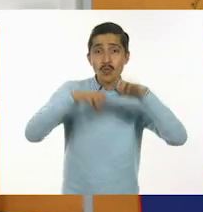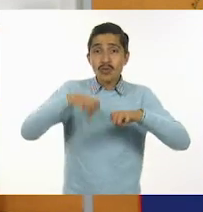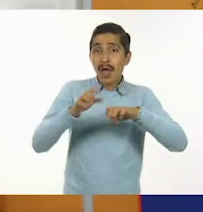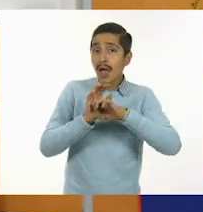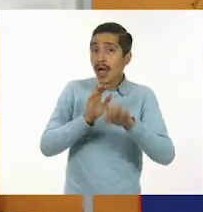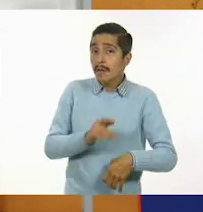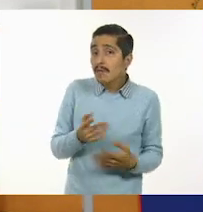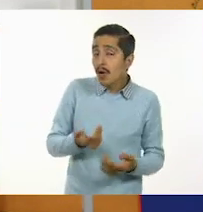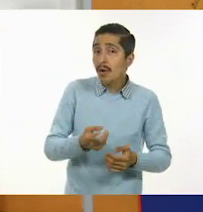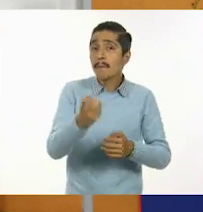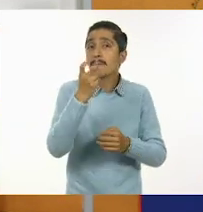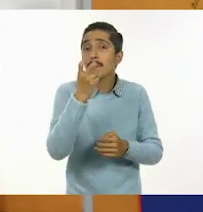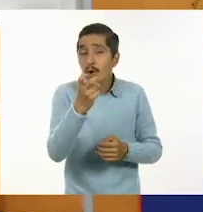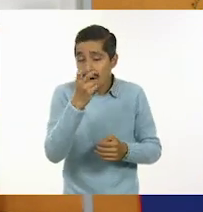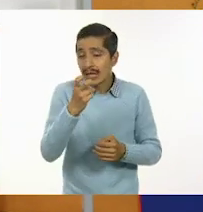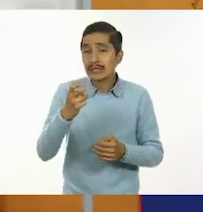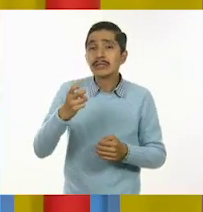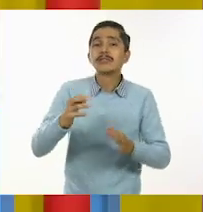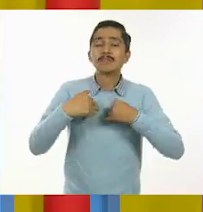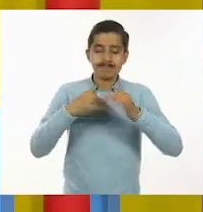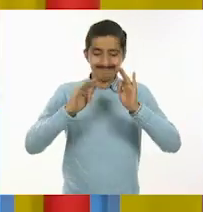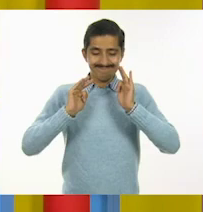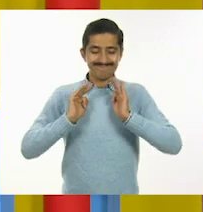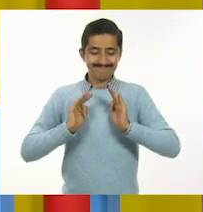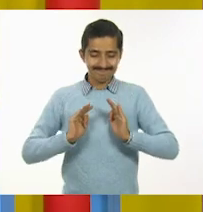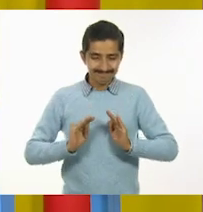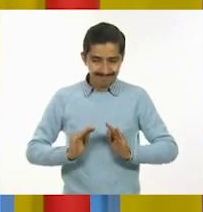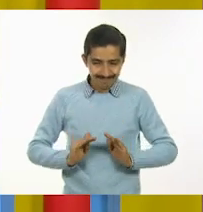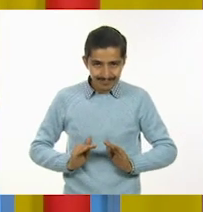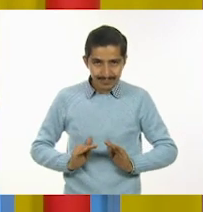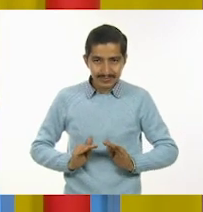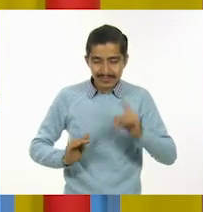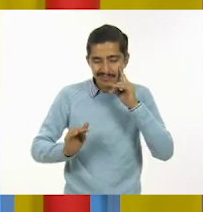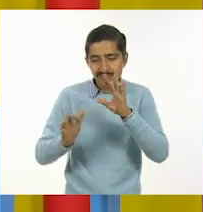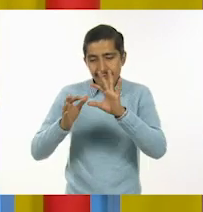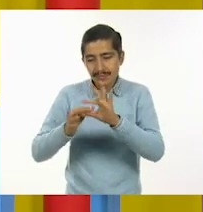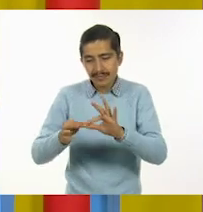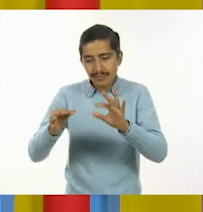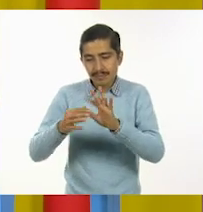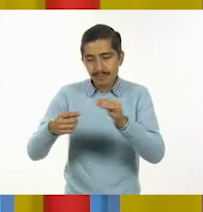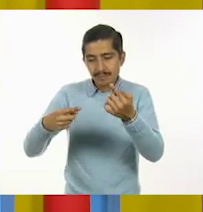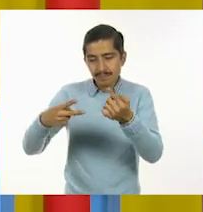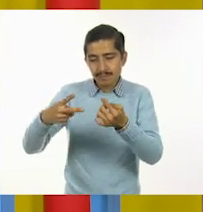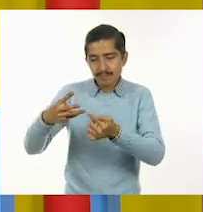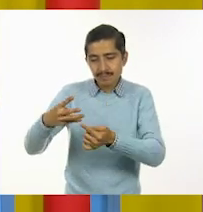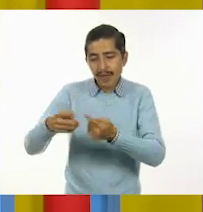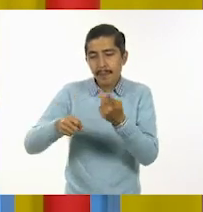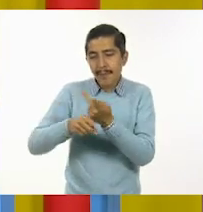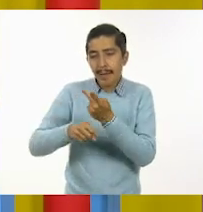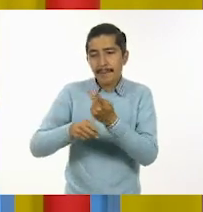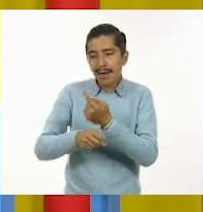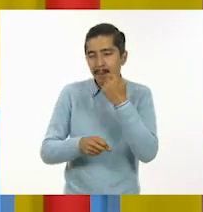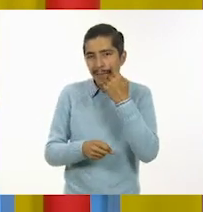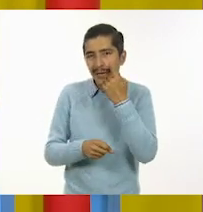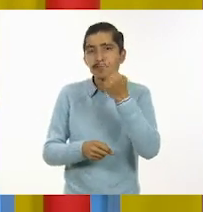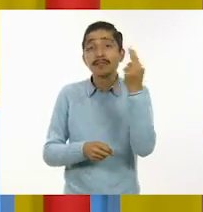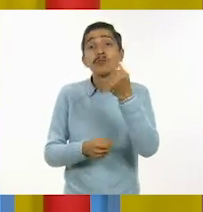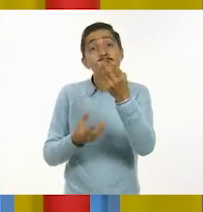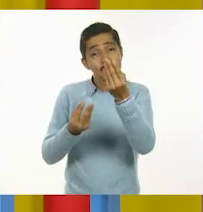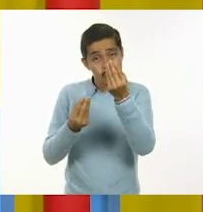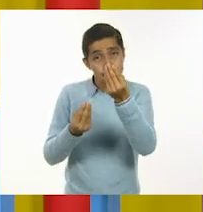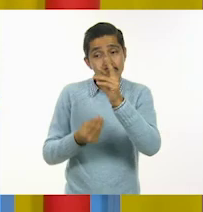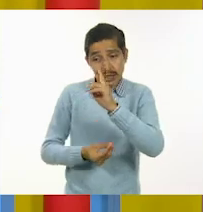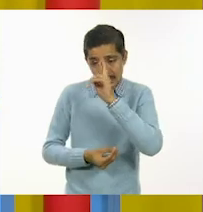tenemos que estar tranquilos, claro, y poderles explicar de qué se trata. Sí, ¿no? Y hay que hacerlo con mucho